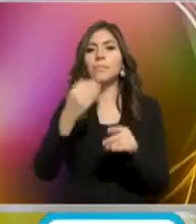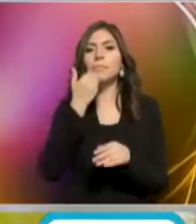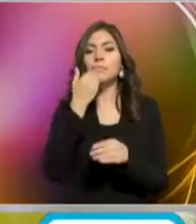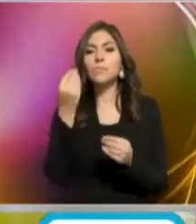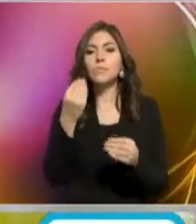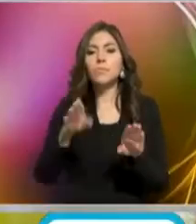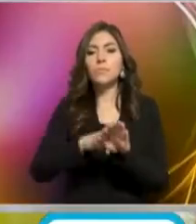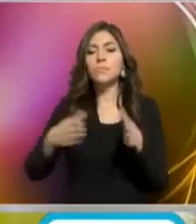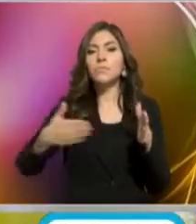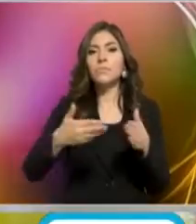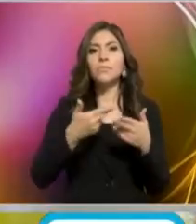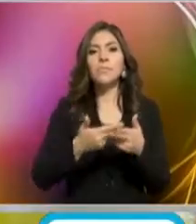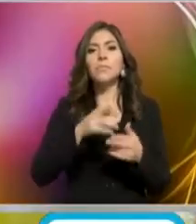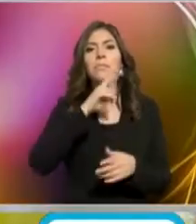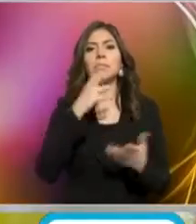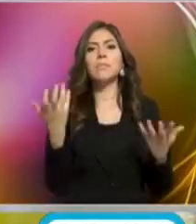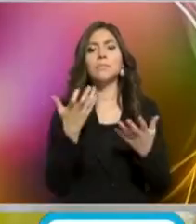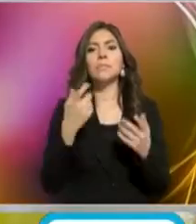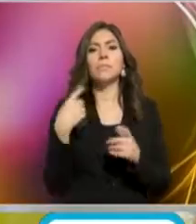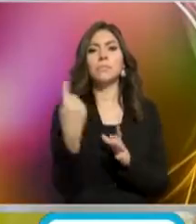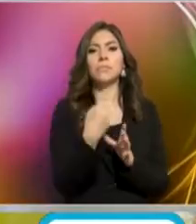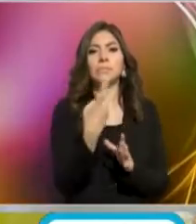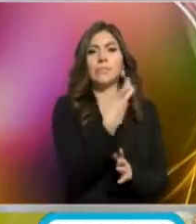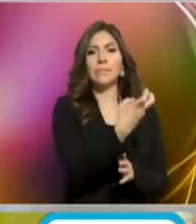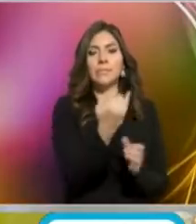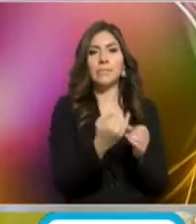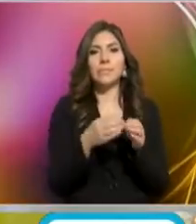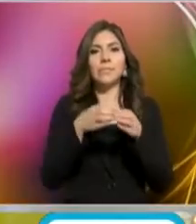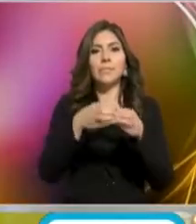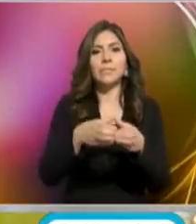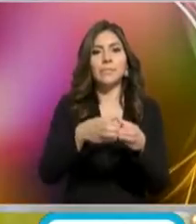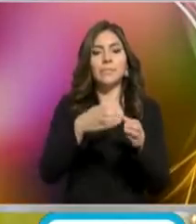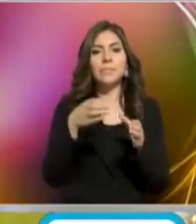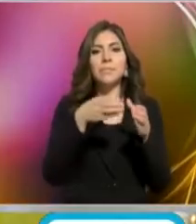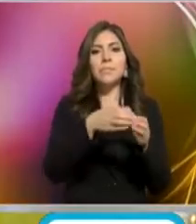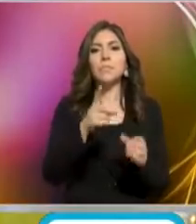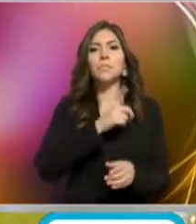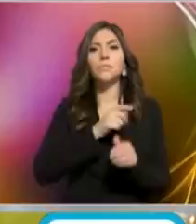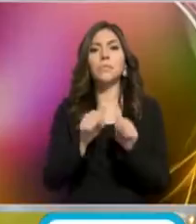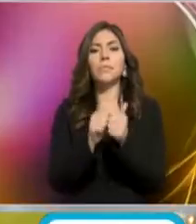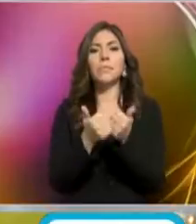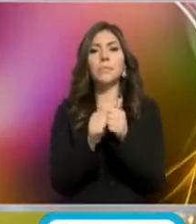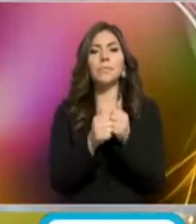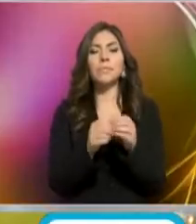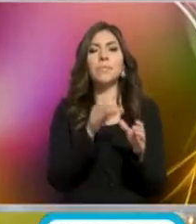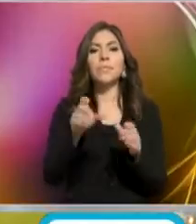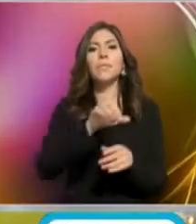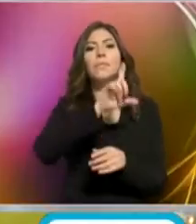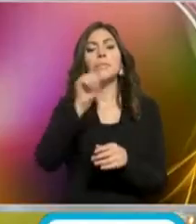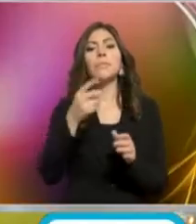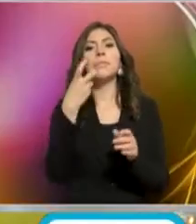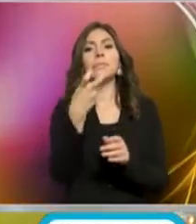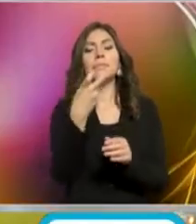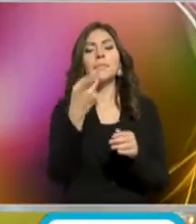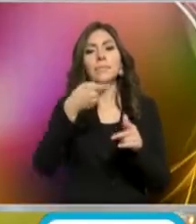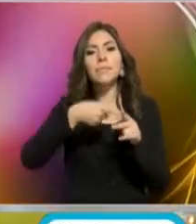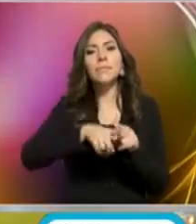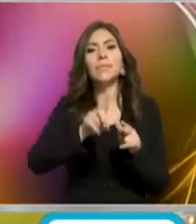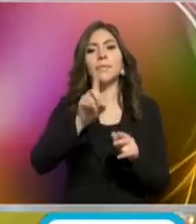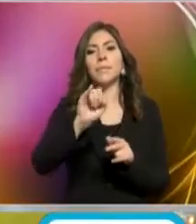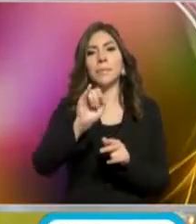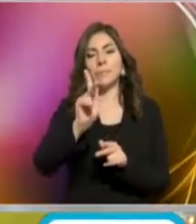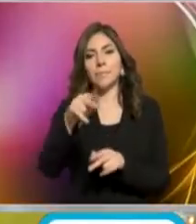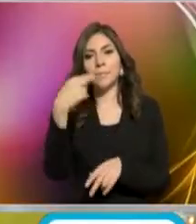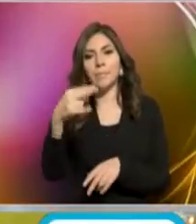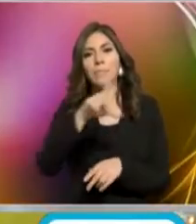mucho, entonces les hacían salsas que acompañaban con pan Órale. y de ahí viene el dip. Ya luego en Estados Unidos